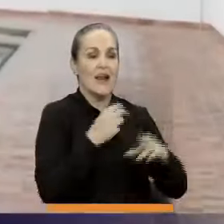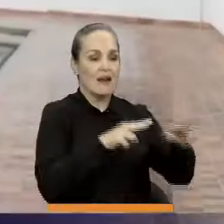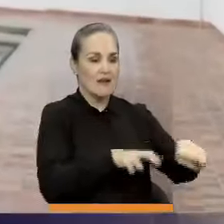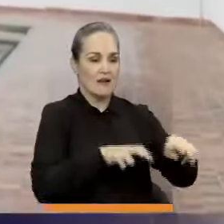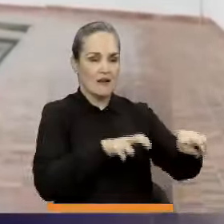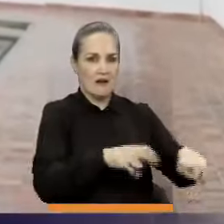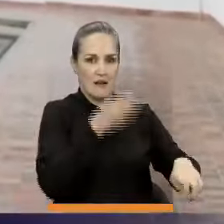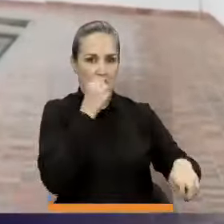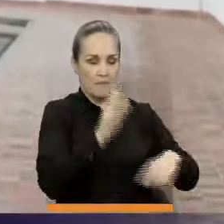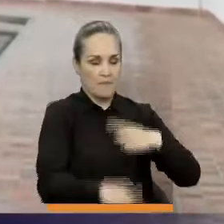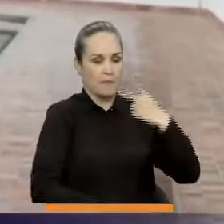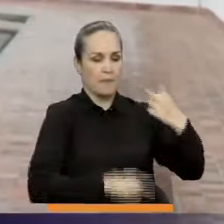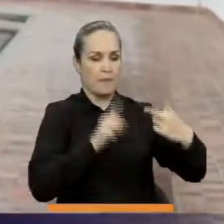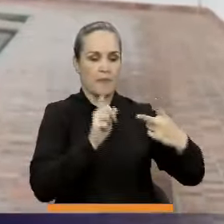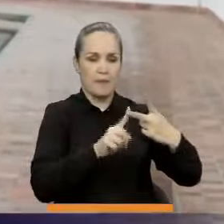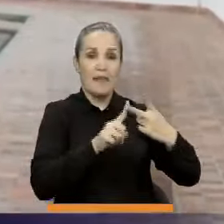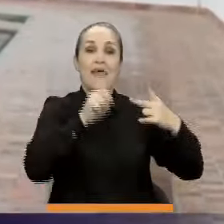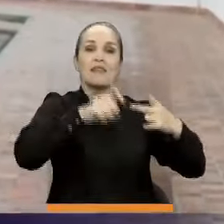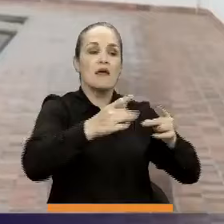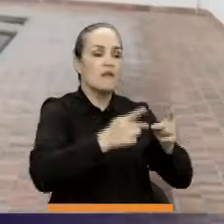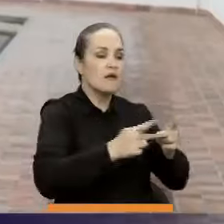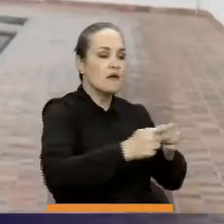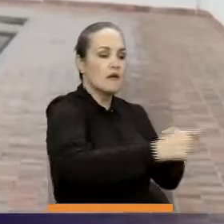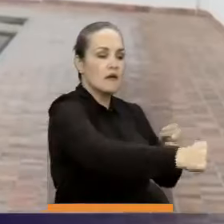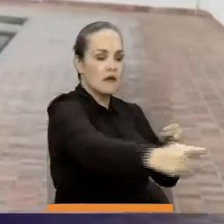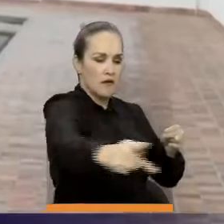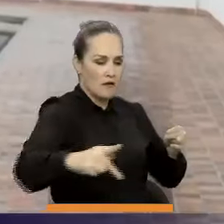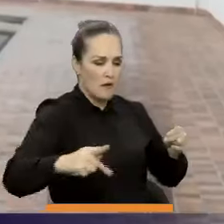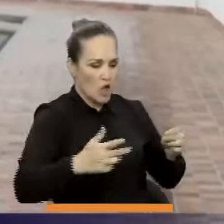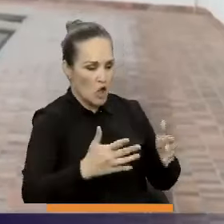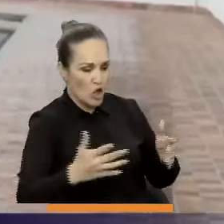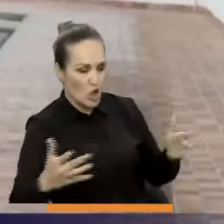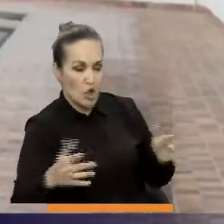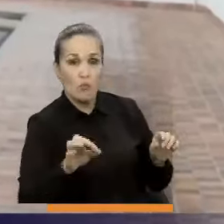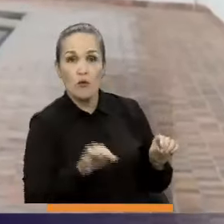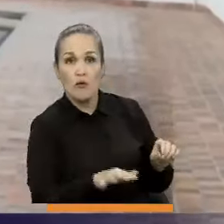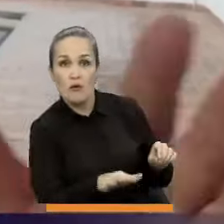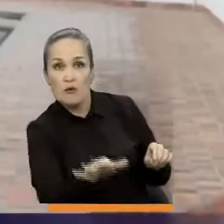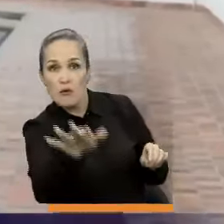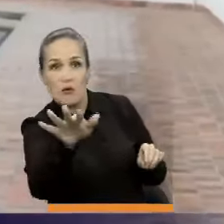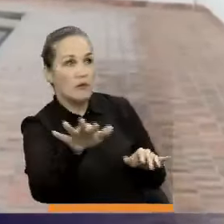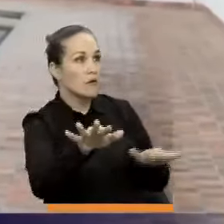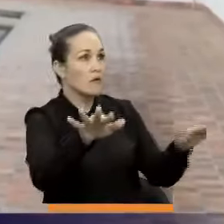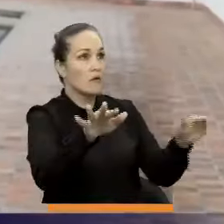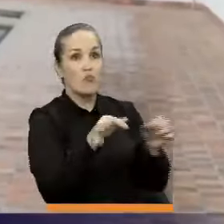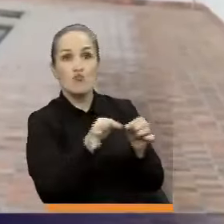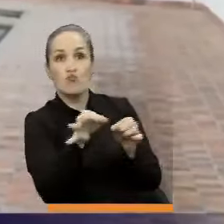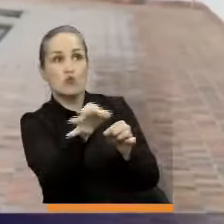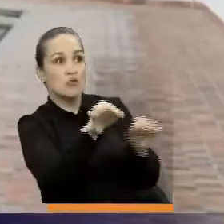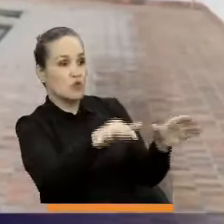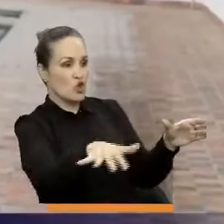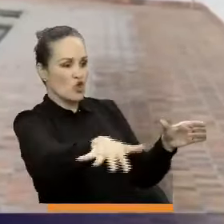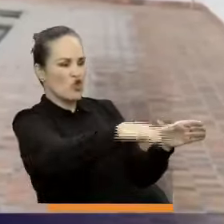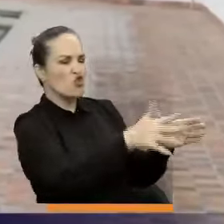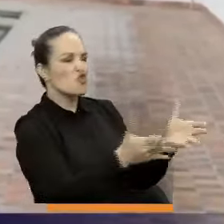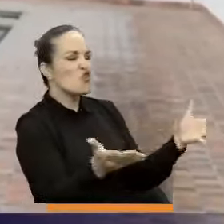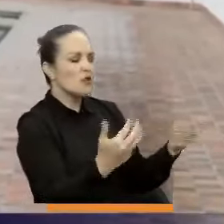una delimitación de ese territorio que pueden ser varias veredas, corregimientos, varios municipios,